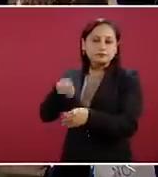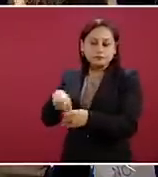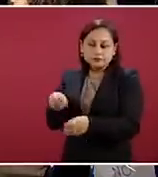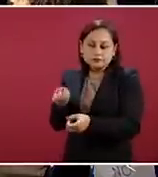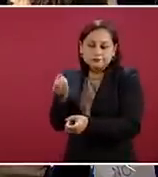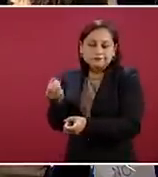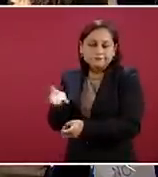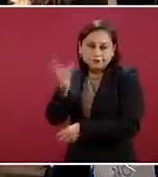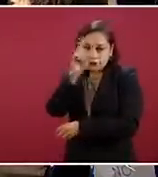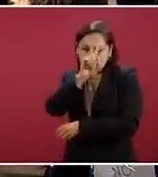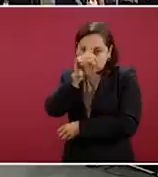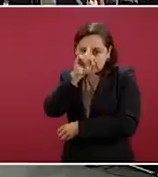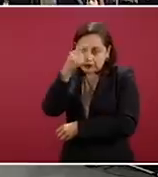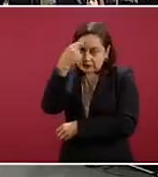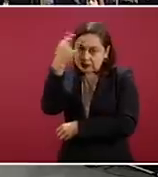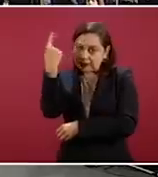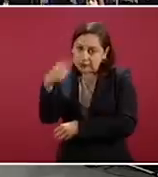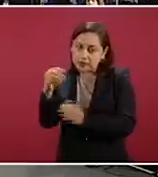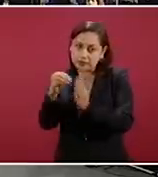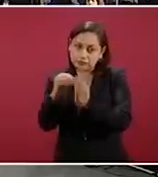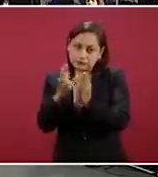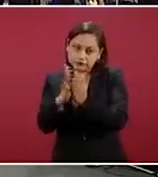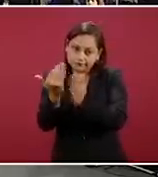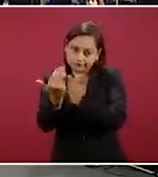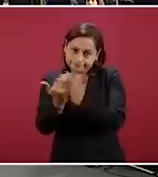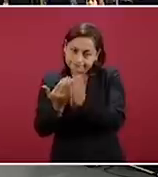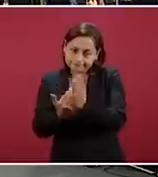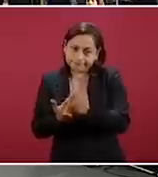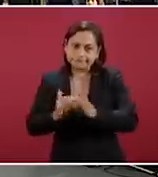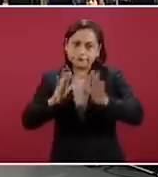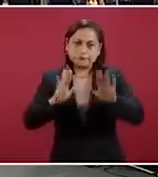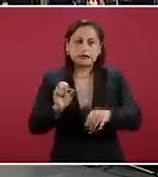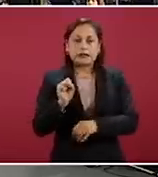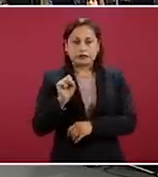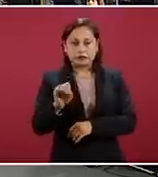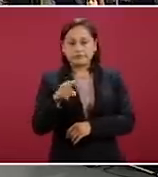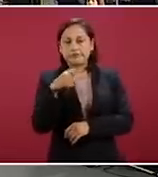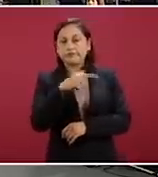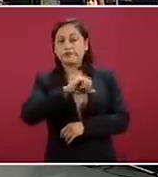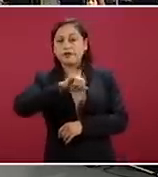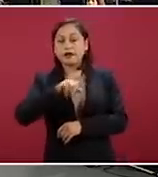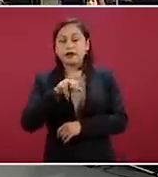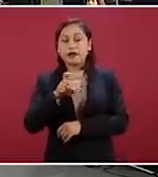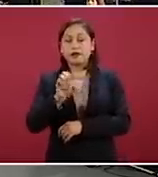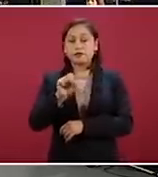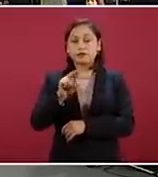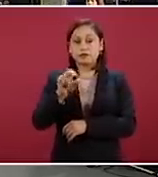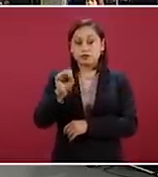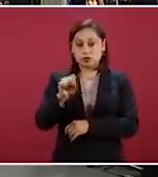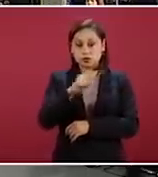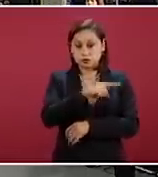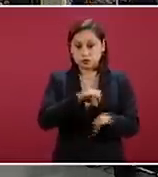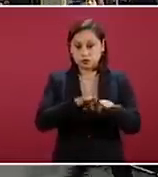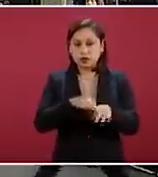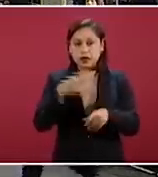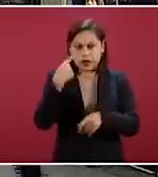mismo Jesús precisamente está trabajando. A ver…